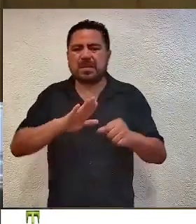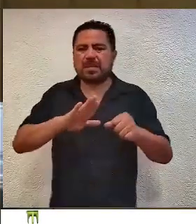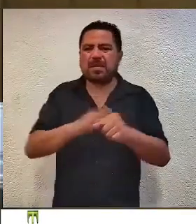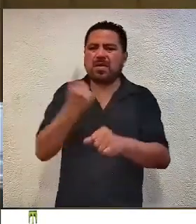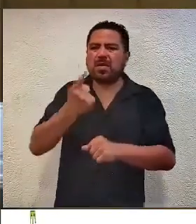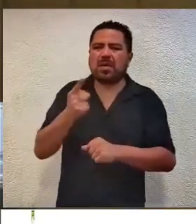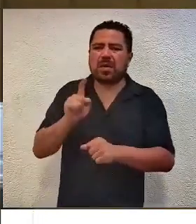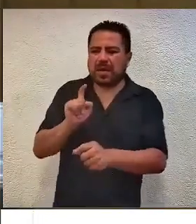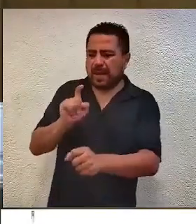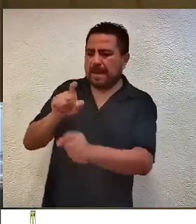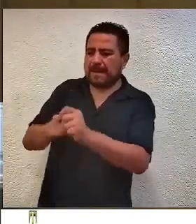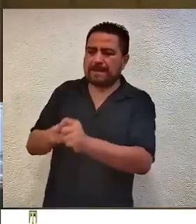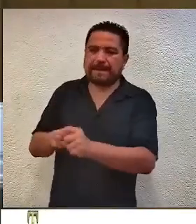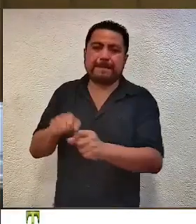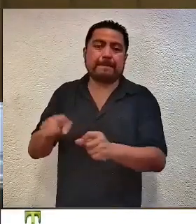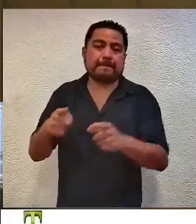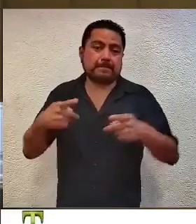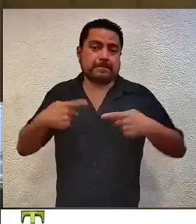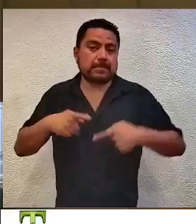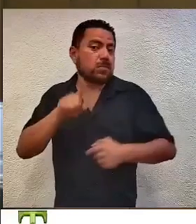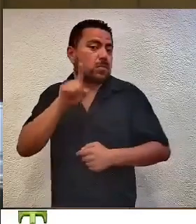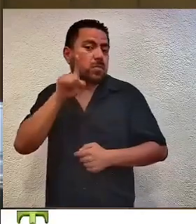la militante del partido.